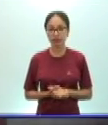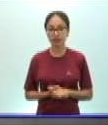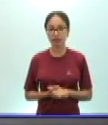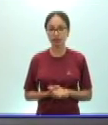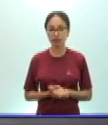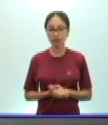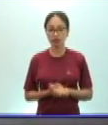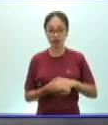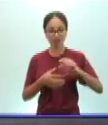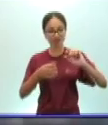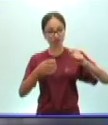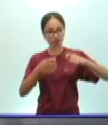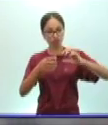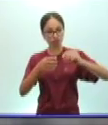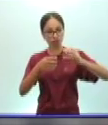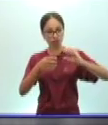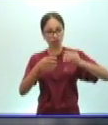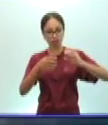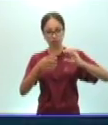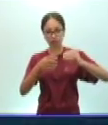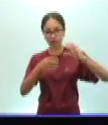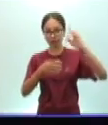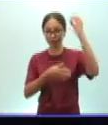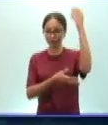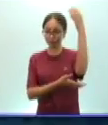y lo enroscamos con la tuerca por debajo.